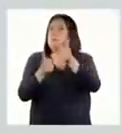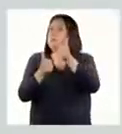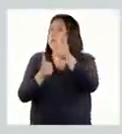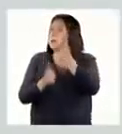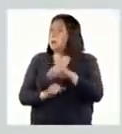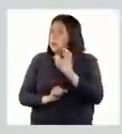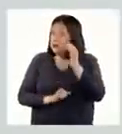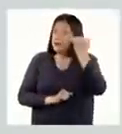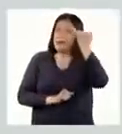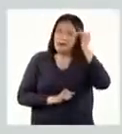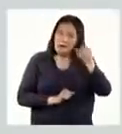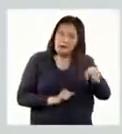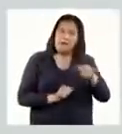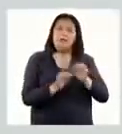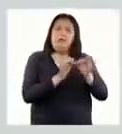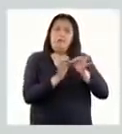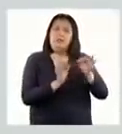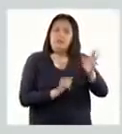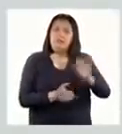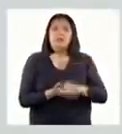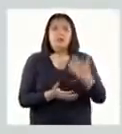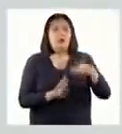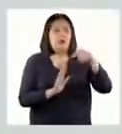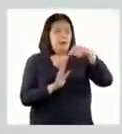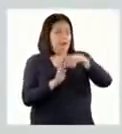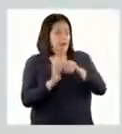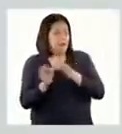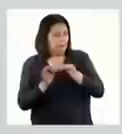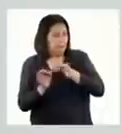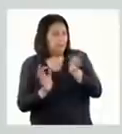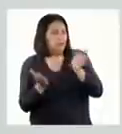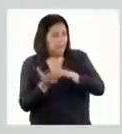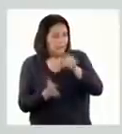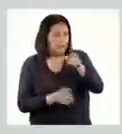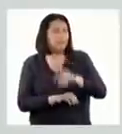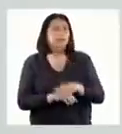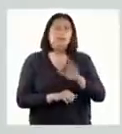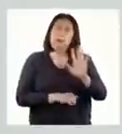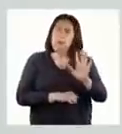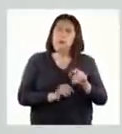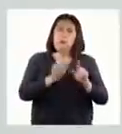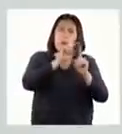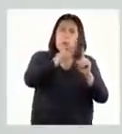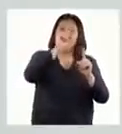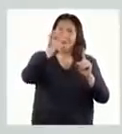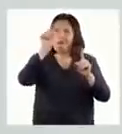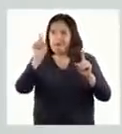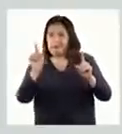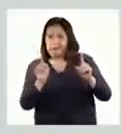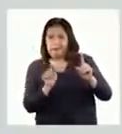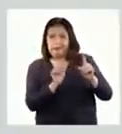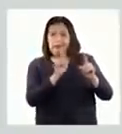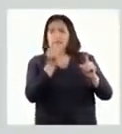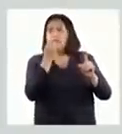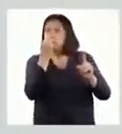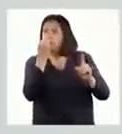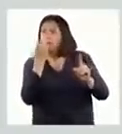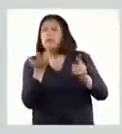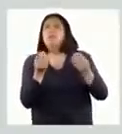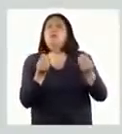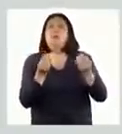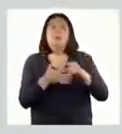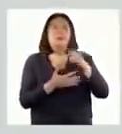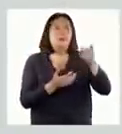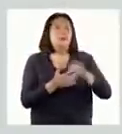buena deducción, Patricia! Profundicemos un poco más. Una cadena alimentaria está formada